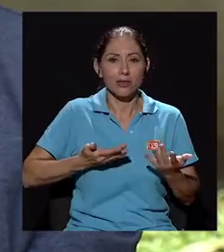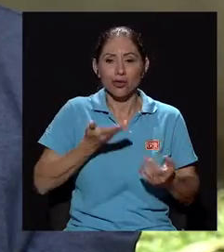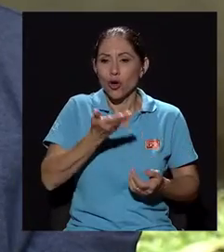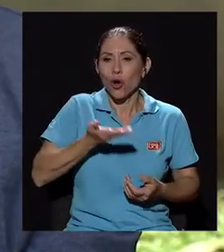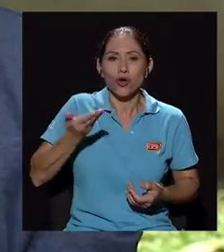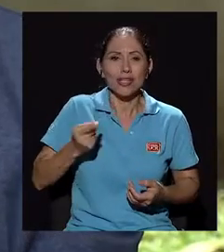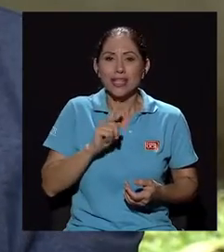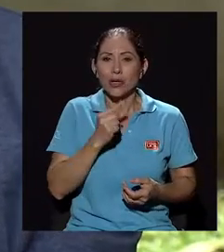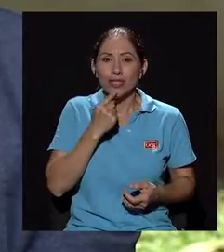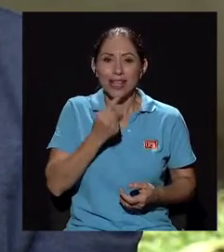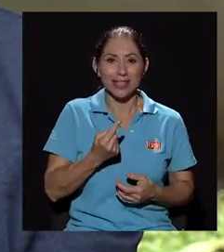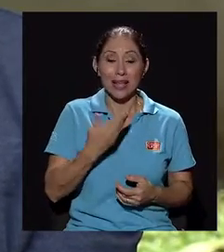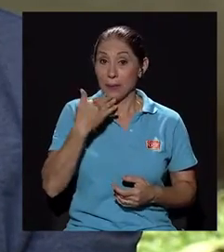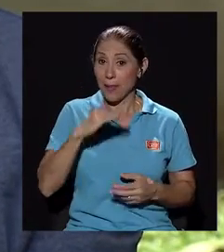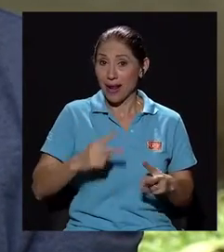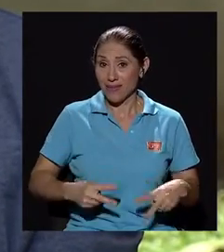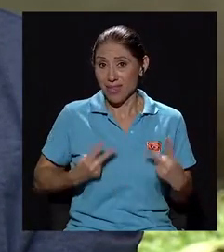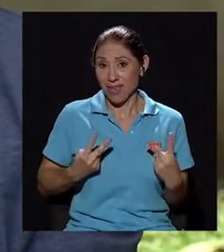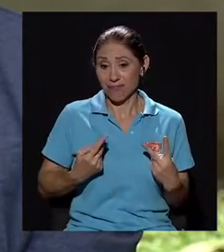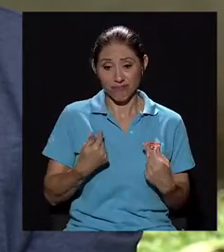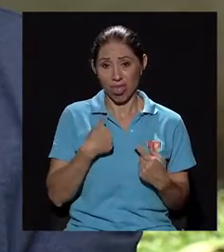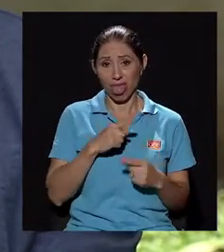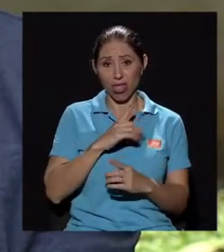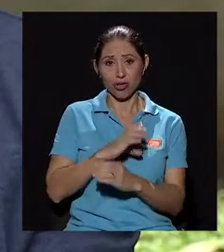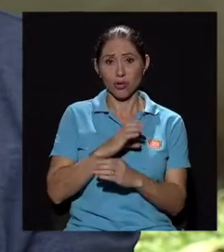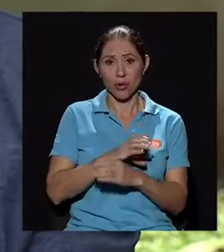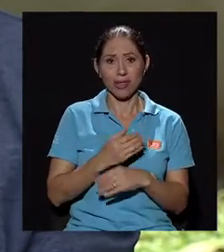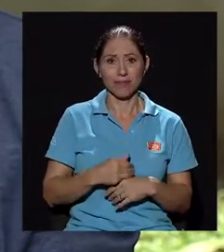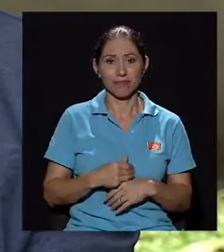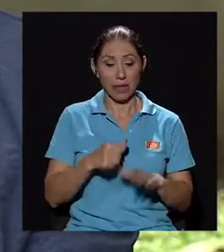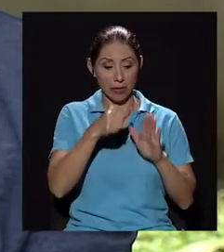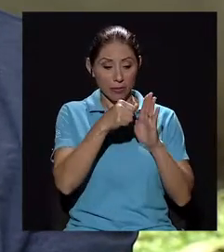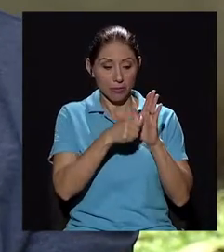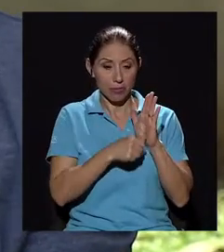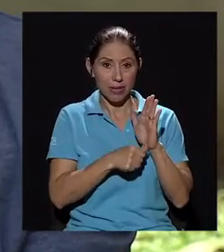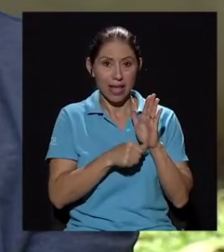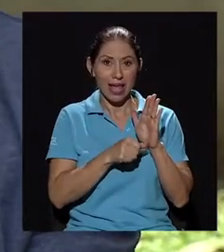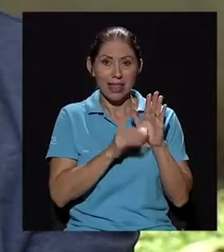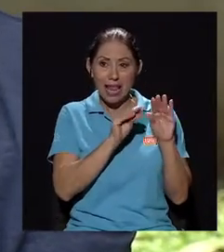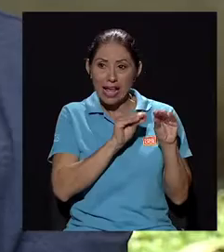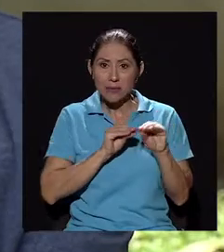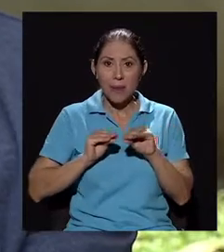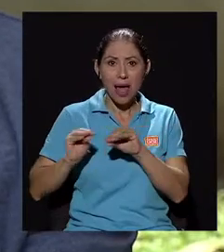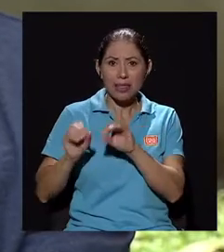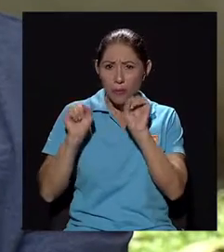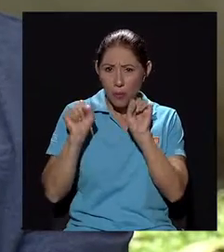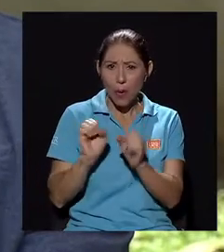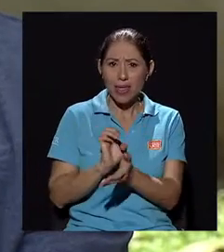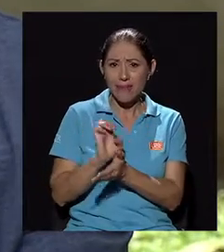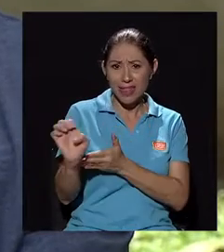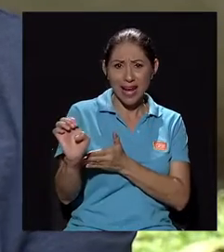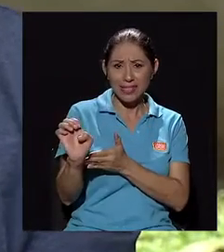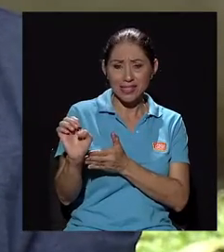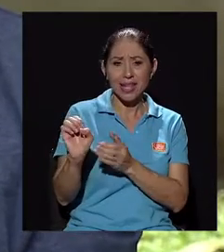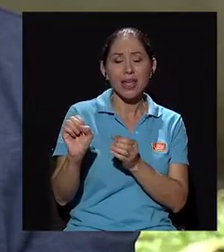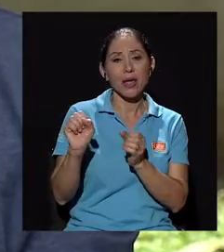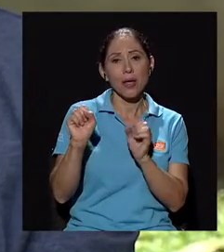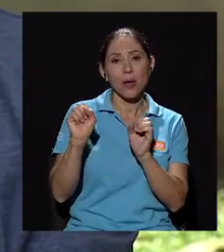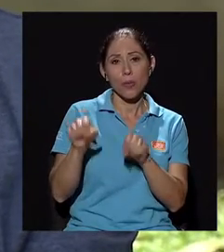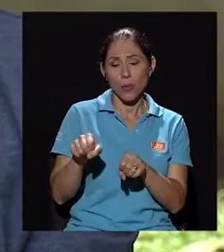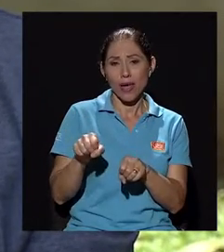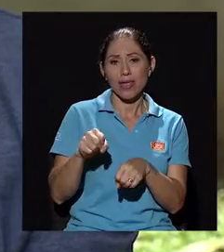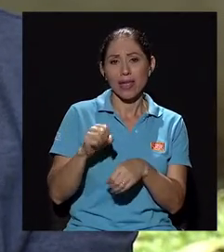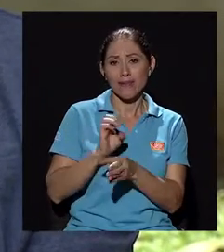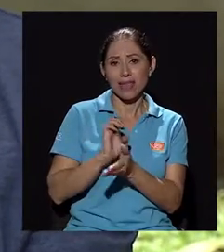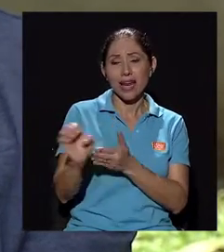mala vida, de también de no cuidarse. Los trasplantes pueden evitarse, todas estas situaciones pueden evitarse si llevamos